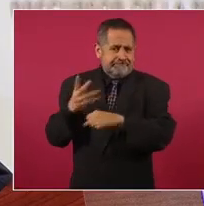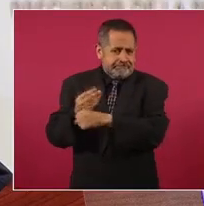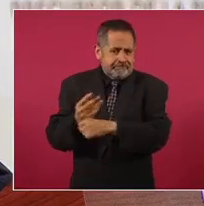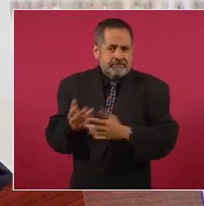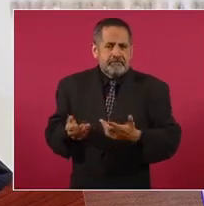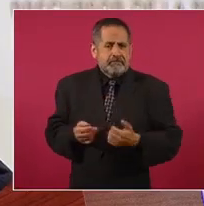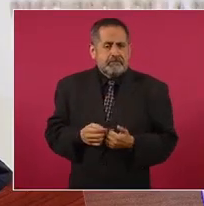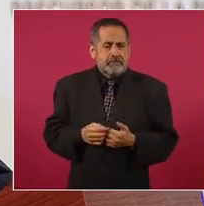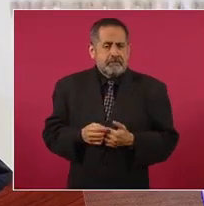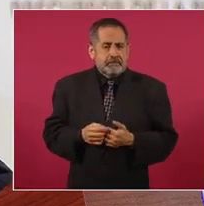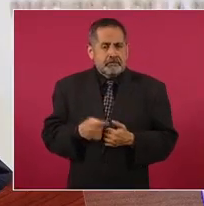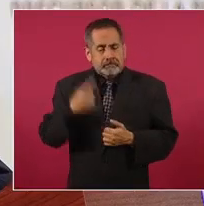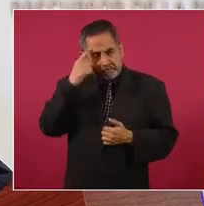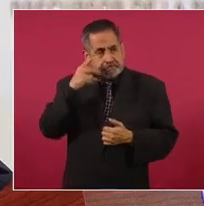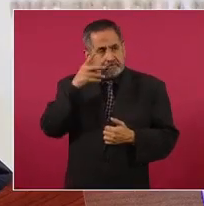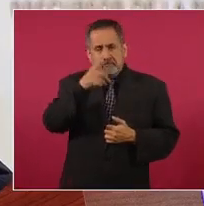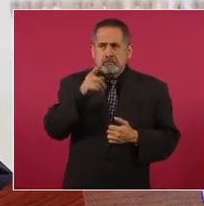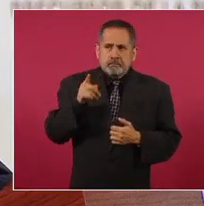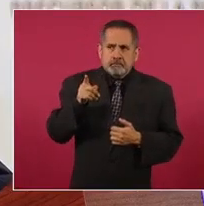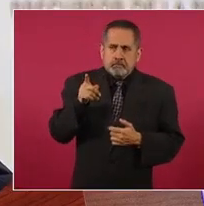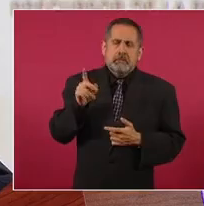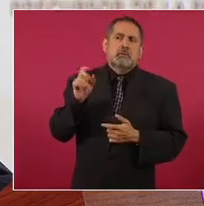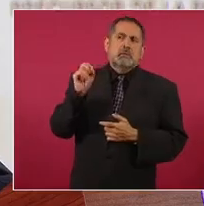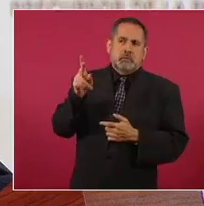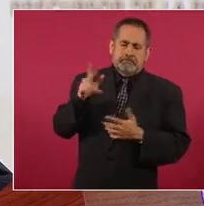que se tenga credibilidad